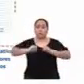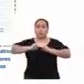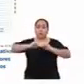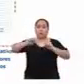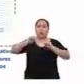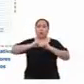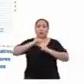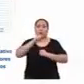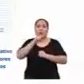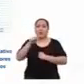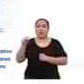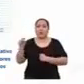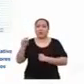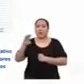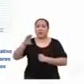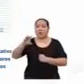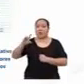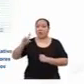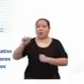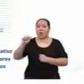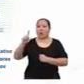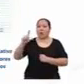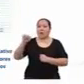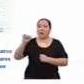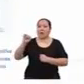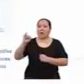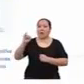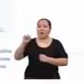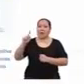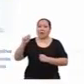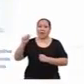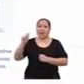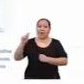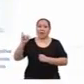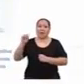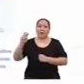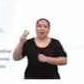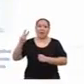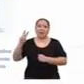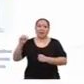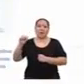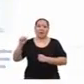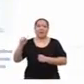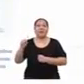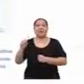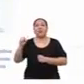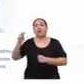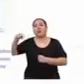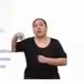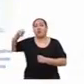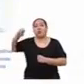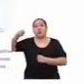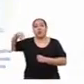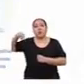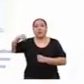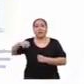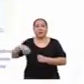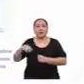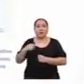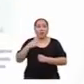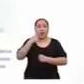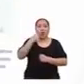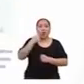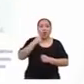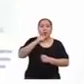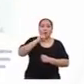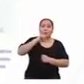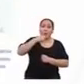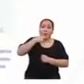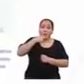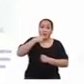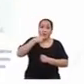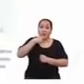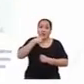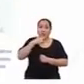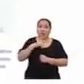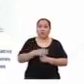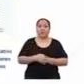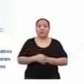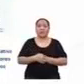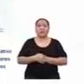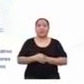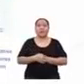son variables cualitativas nominales. La variable género tiene dos valores, femenino y